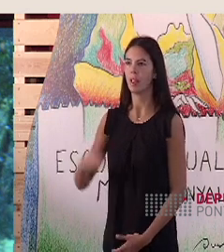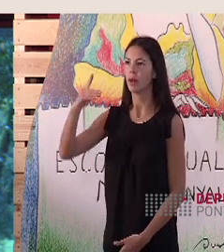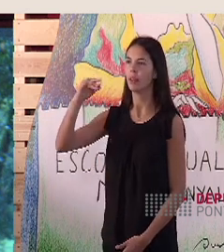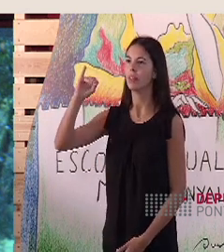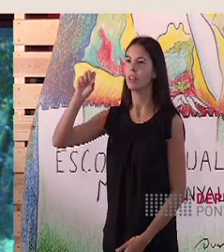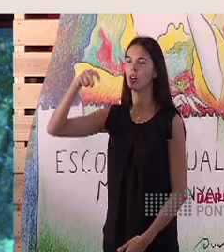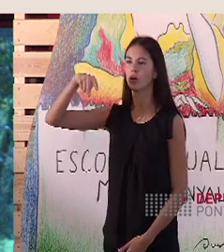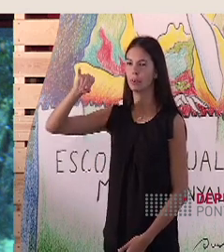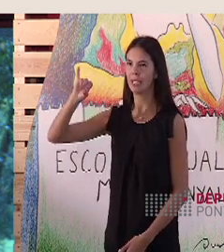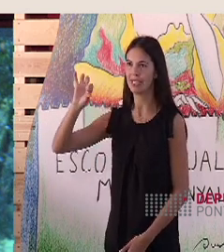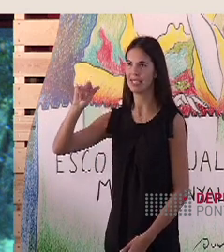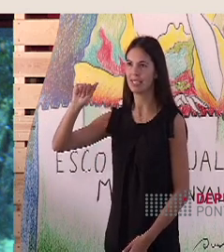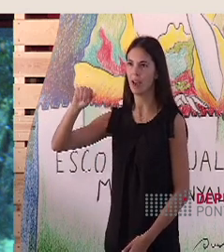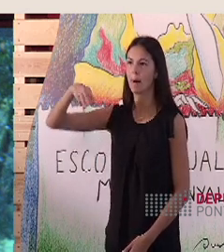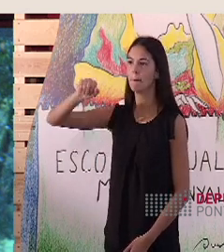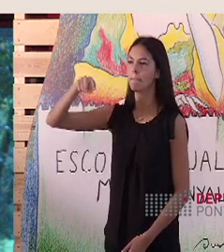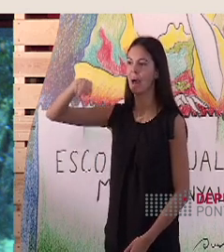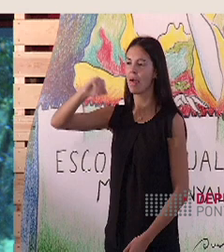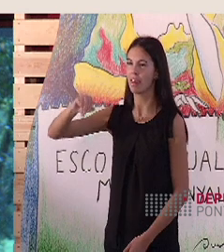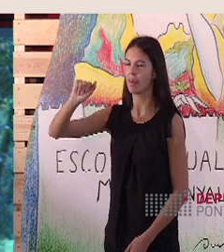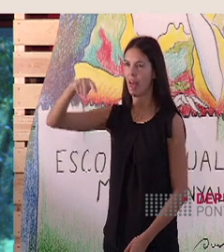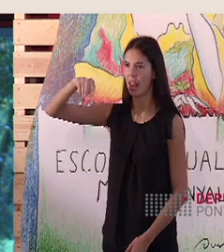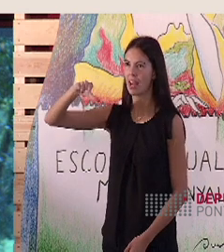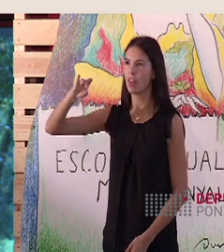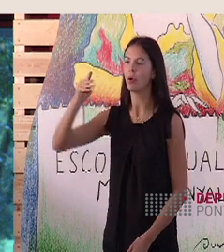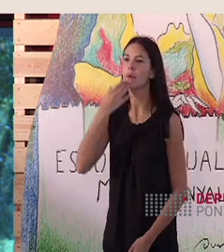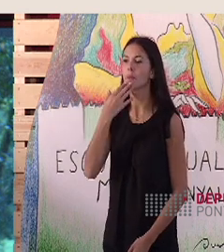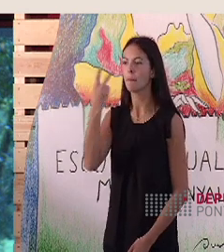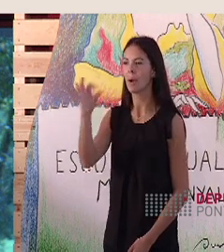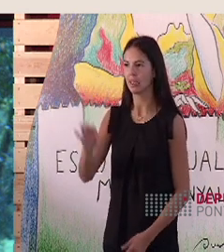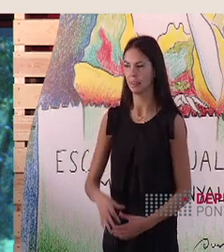Dionisia Manzanero Salas, 20 anos.